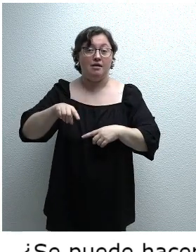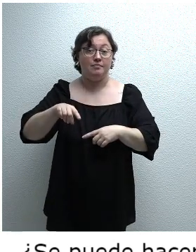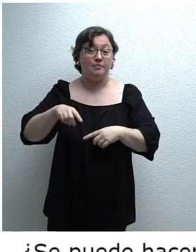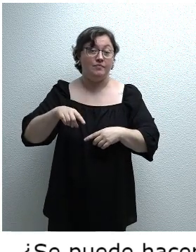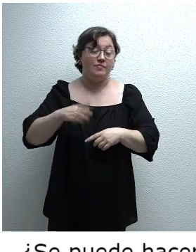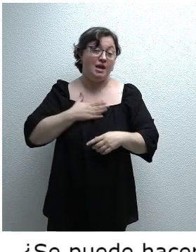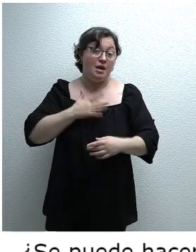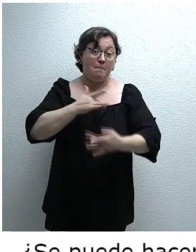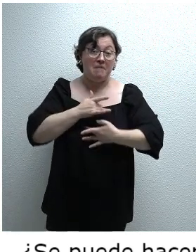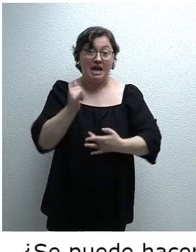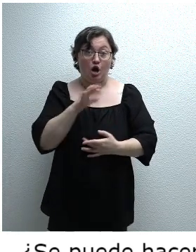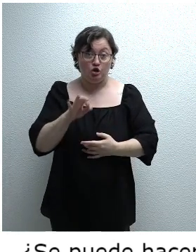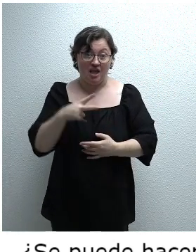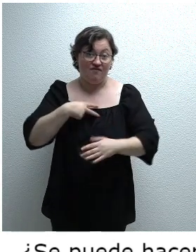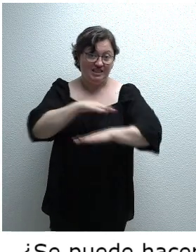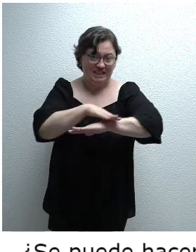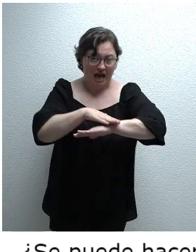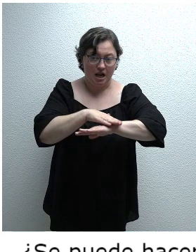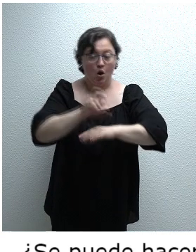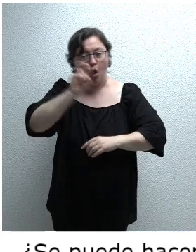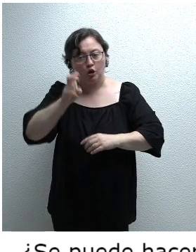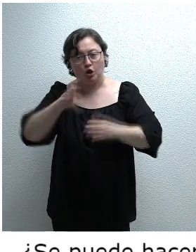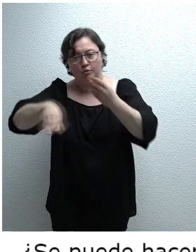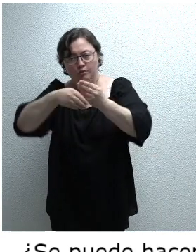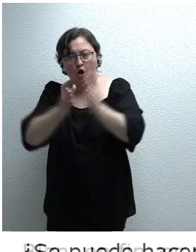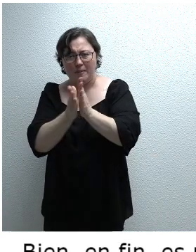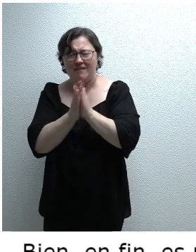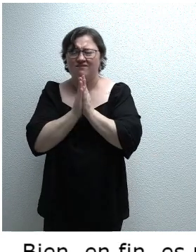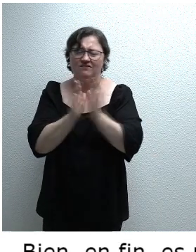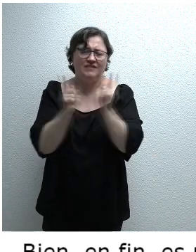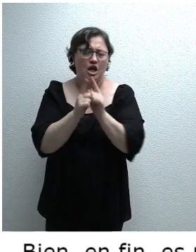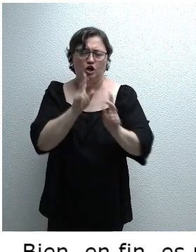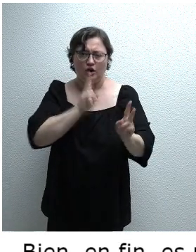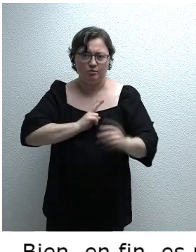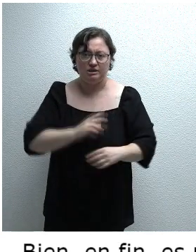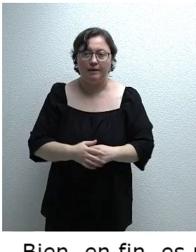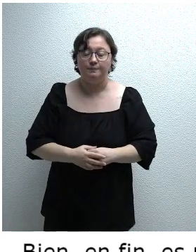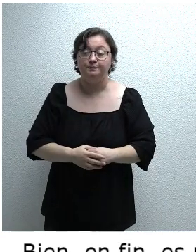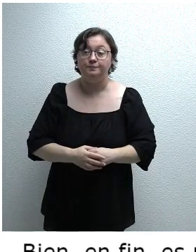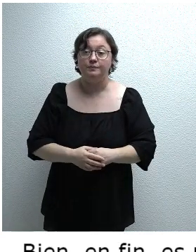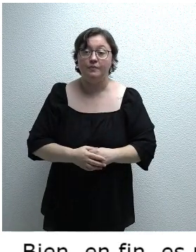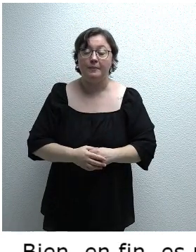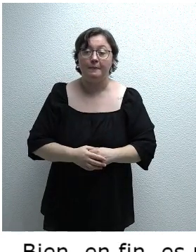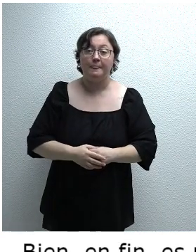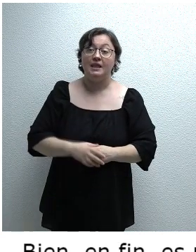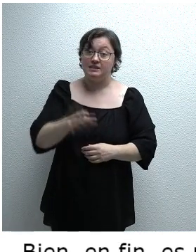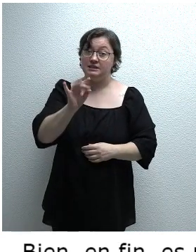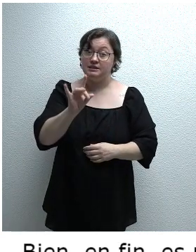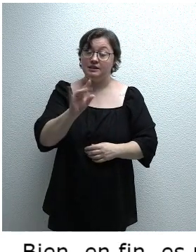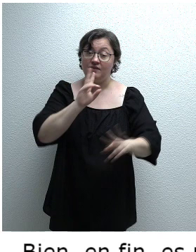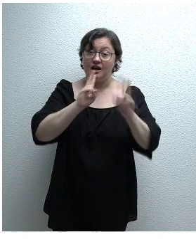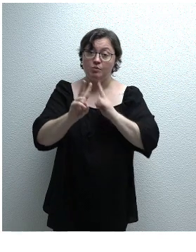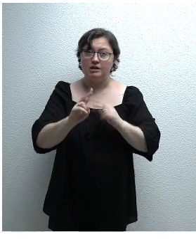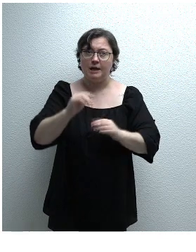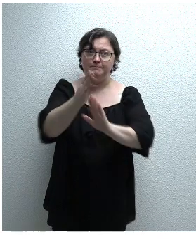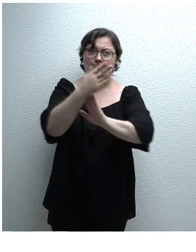nuestra María José y luego después algunas otras más para los demás. Os rogaría brevedad, por favor. Sí, quizás de lo más interesante que plantean yo